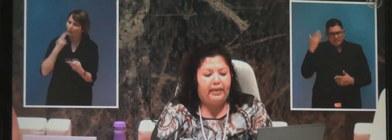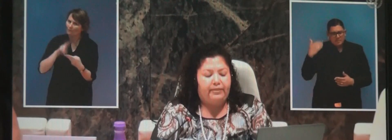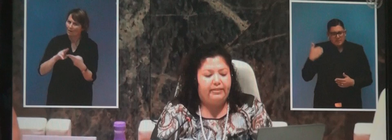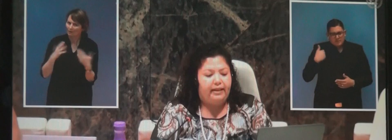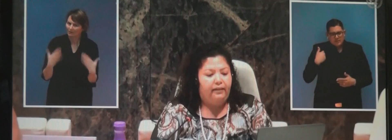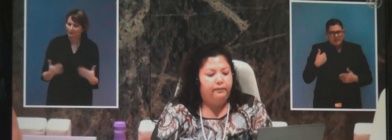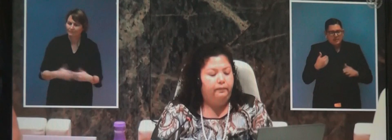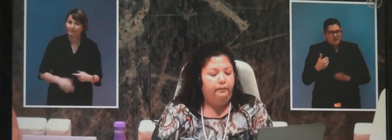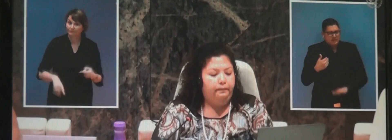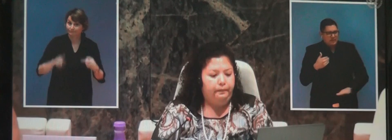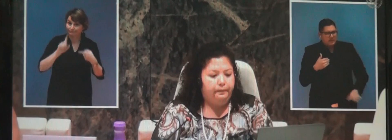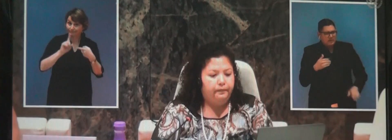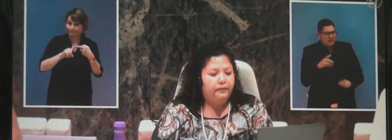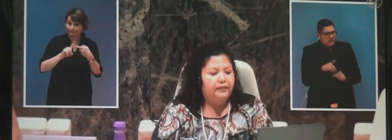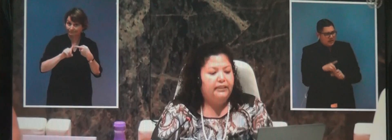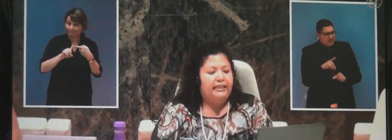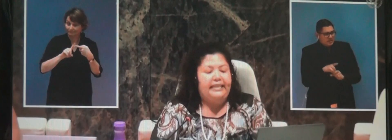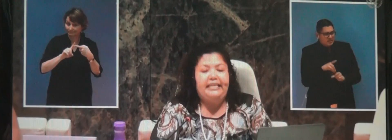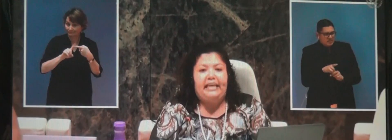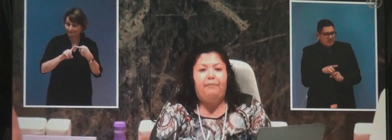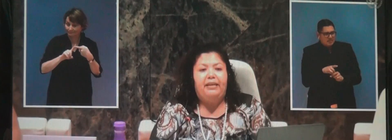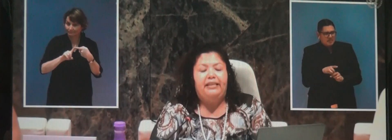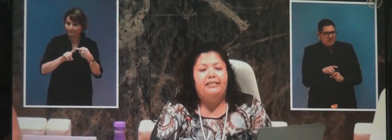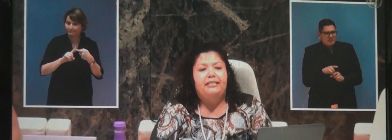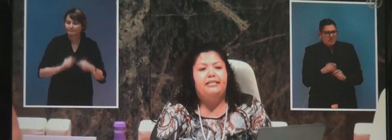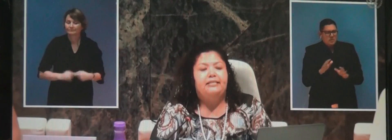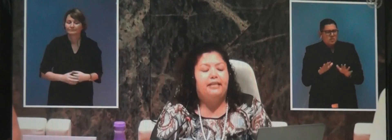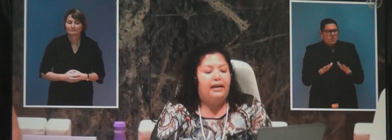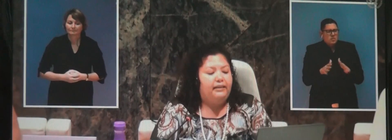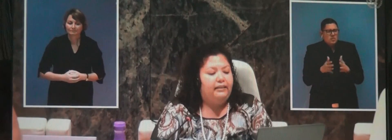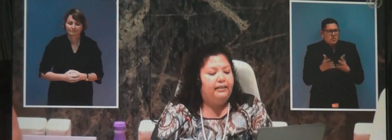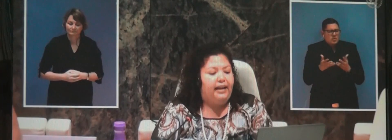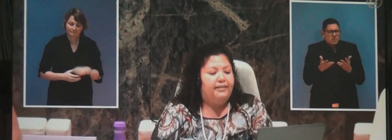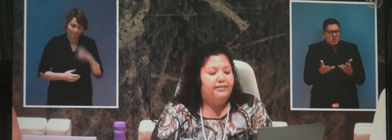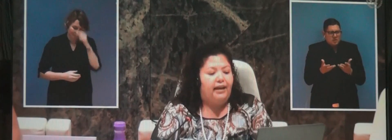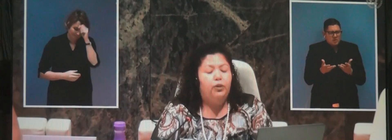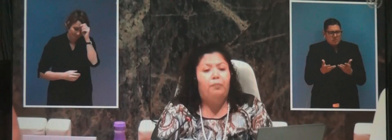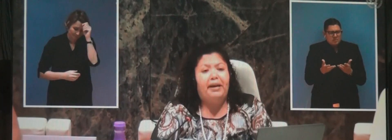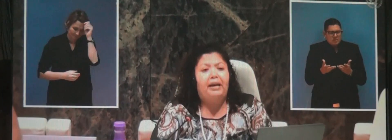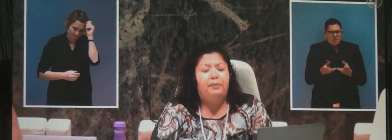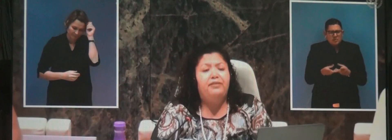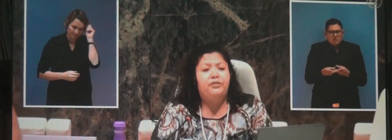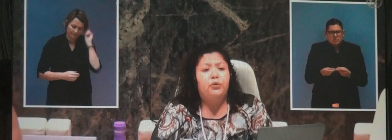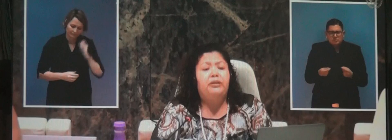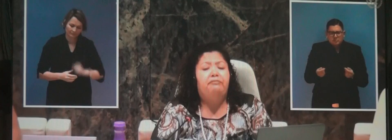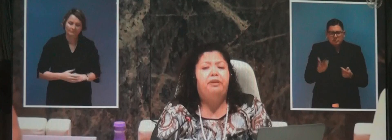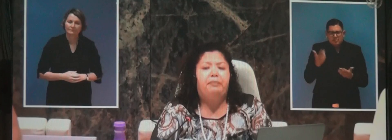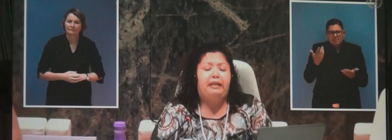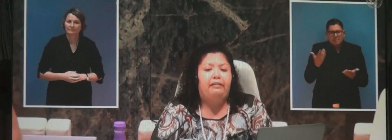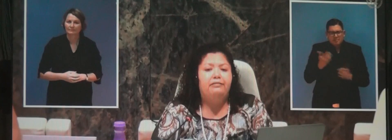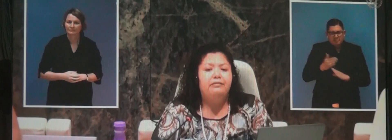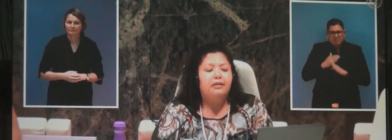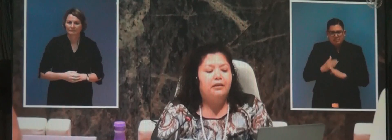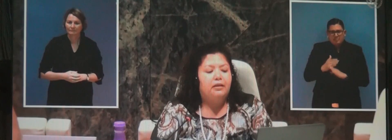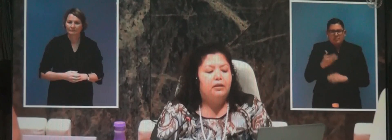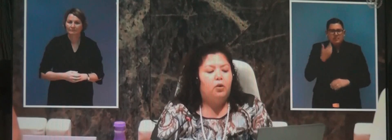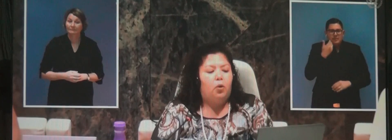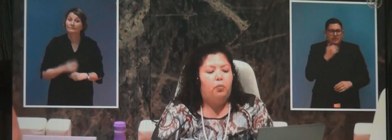con discapacidad y qué medidas se están realizando para la prevención de